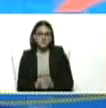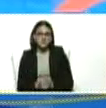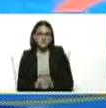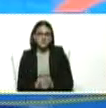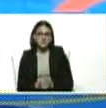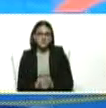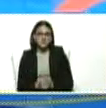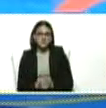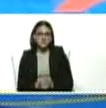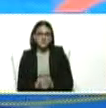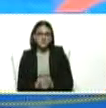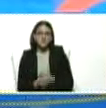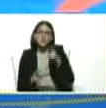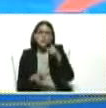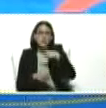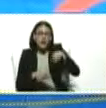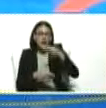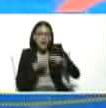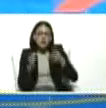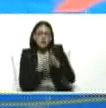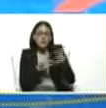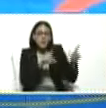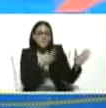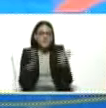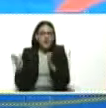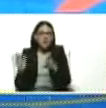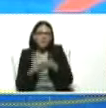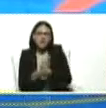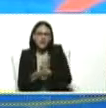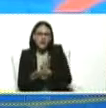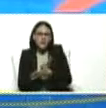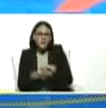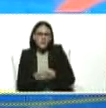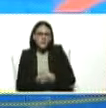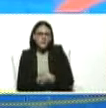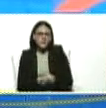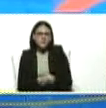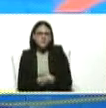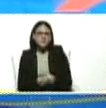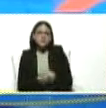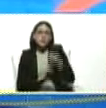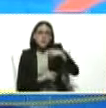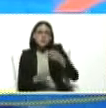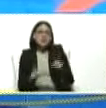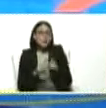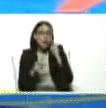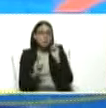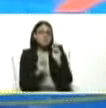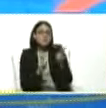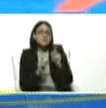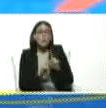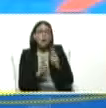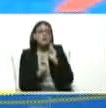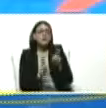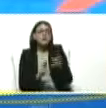con un plan que ha venido dando resultados